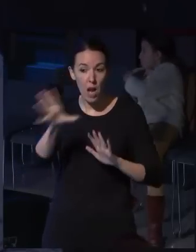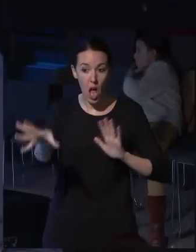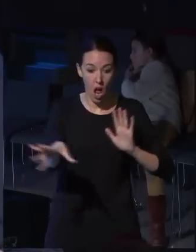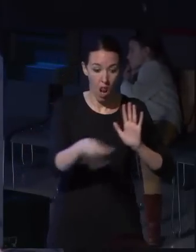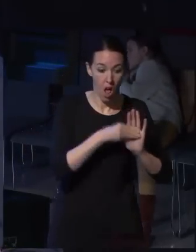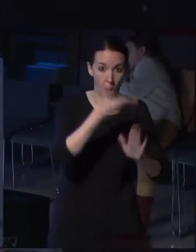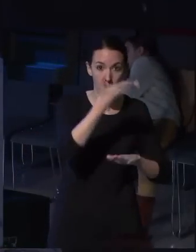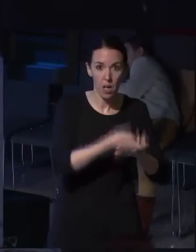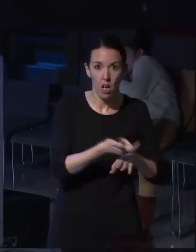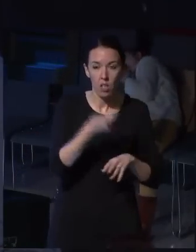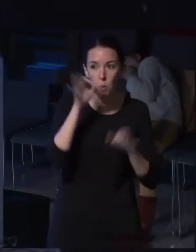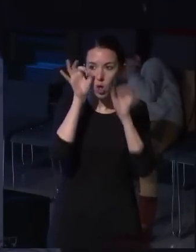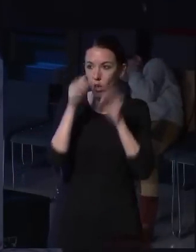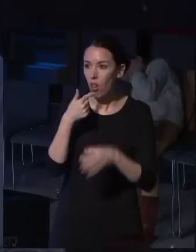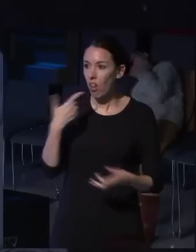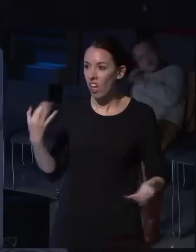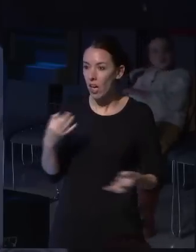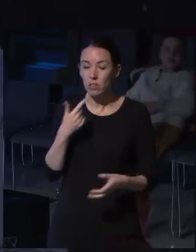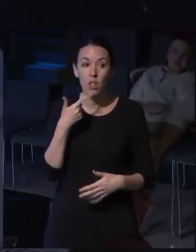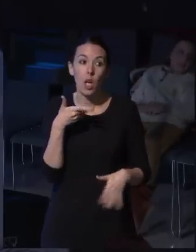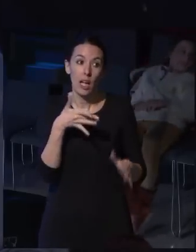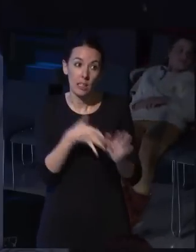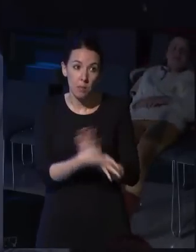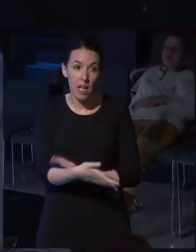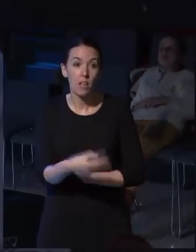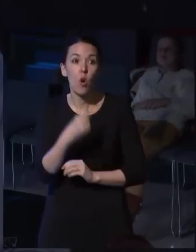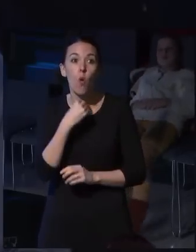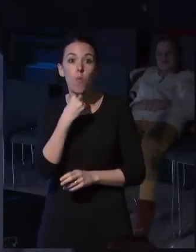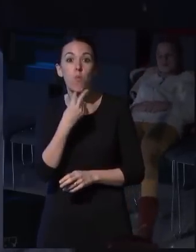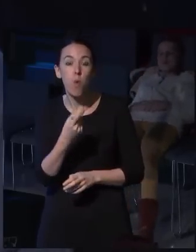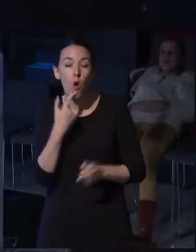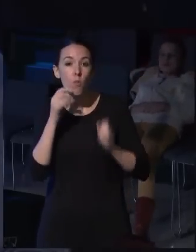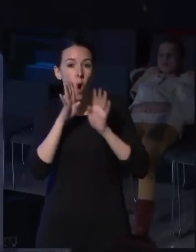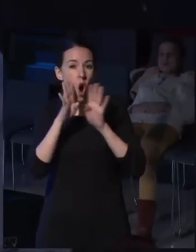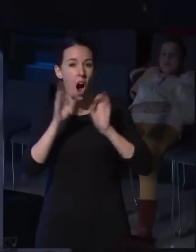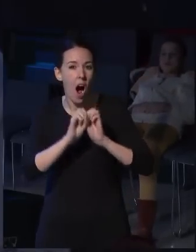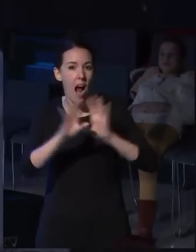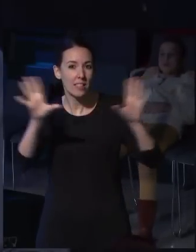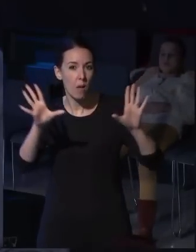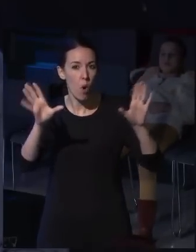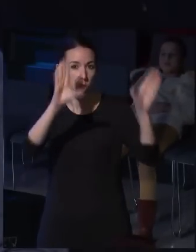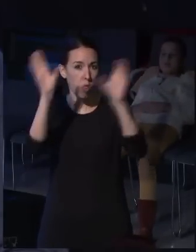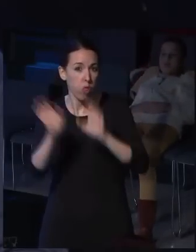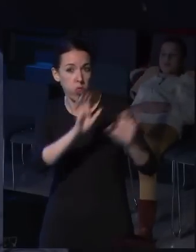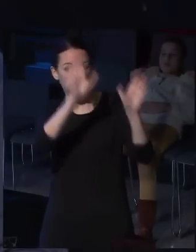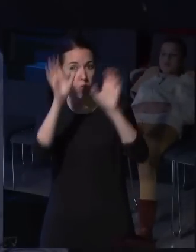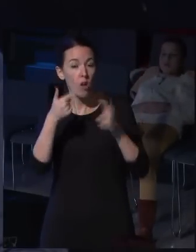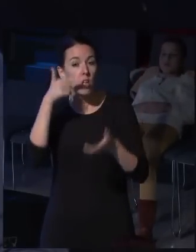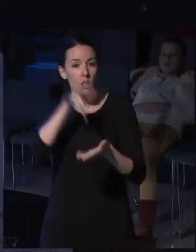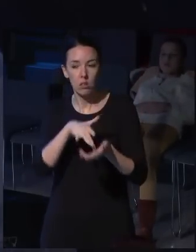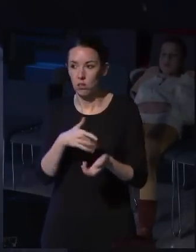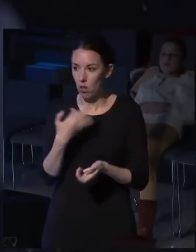dijo que qué era eso. Y le explicaron que le habían metido la voz por un altavoz que daba vueltas. Y dijo